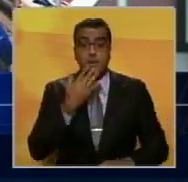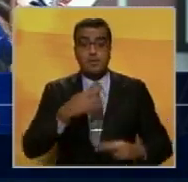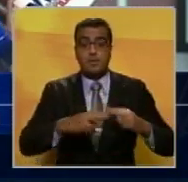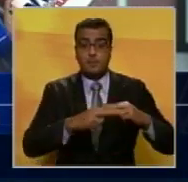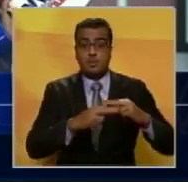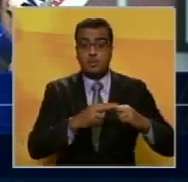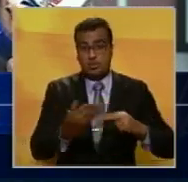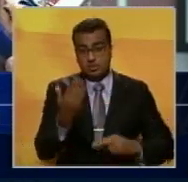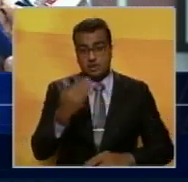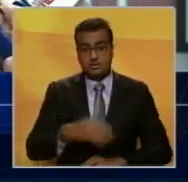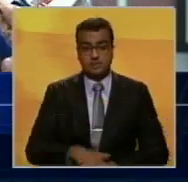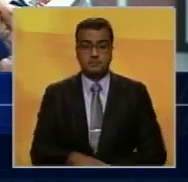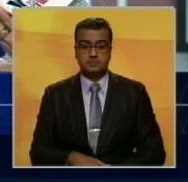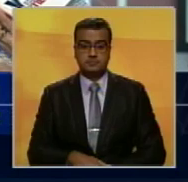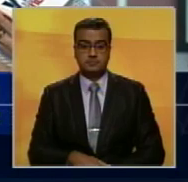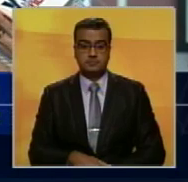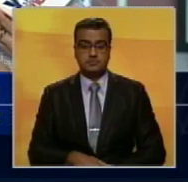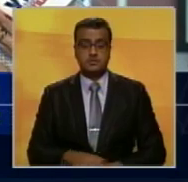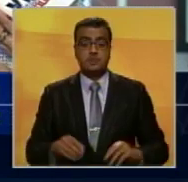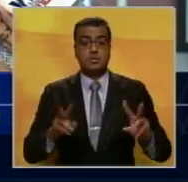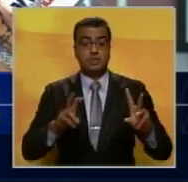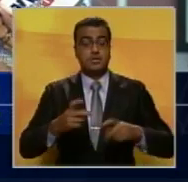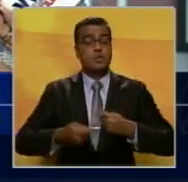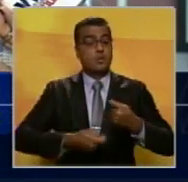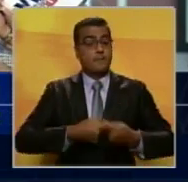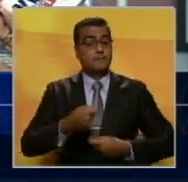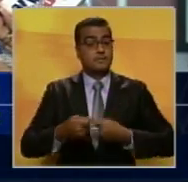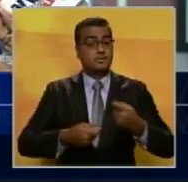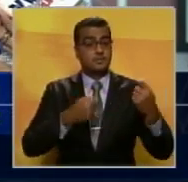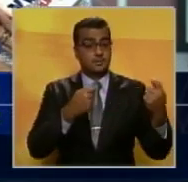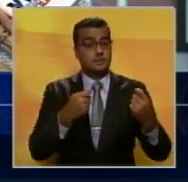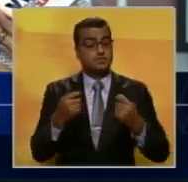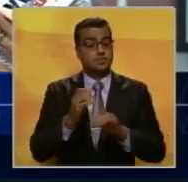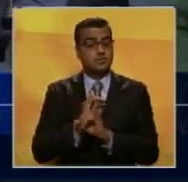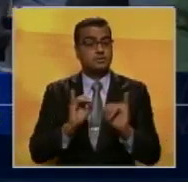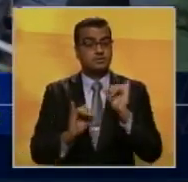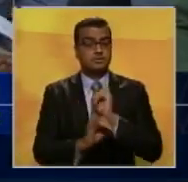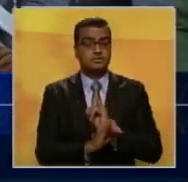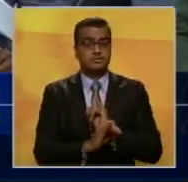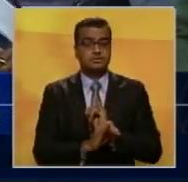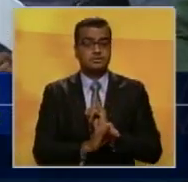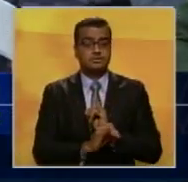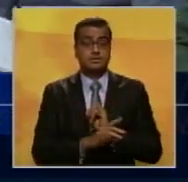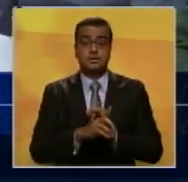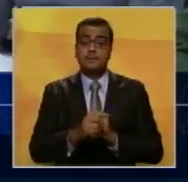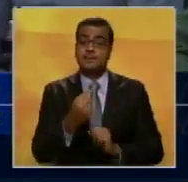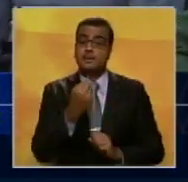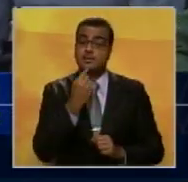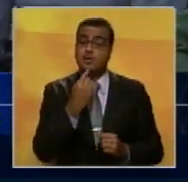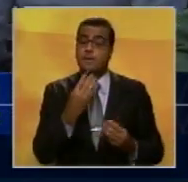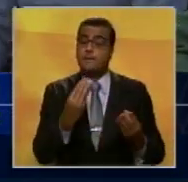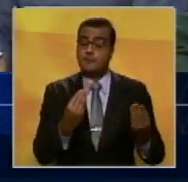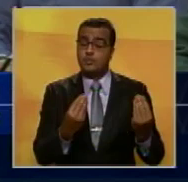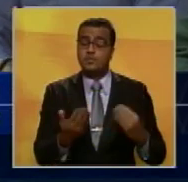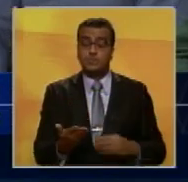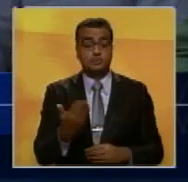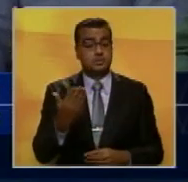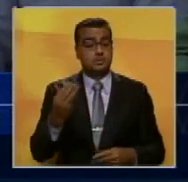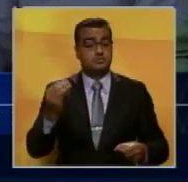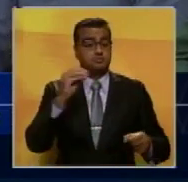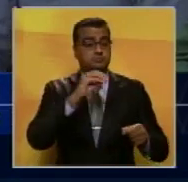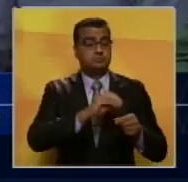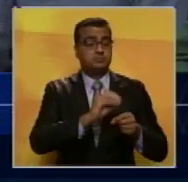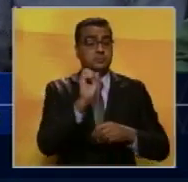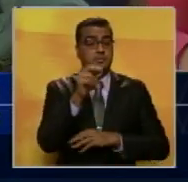país. El titular de Comercio Exterior e Inversión Internacional destacó la necesidad de incorporar